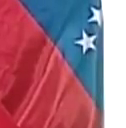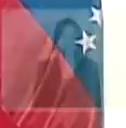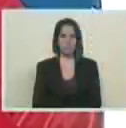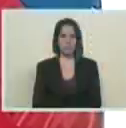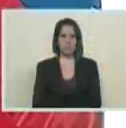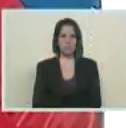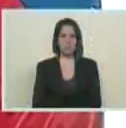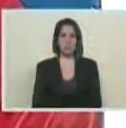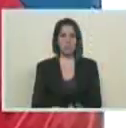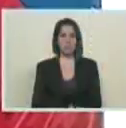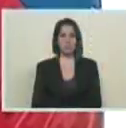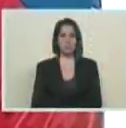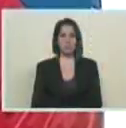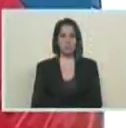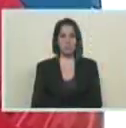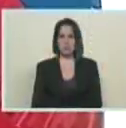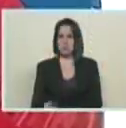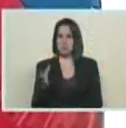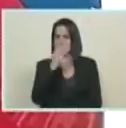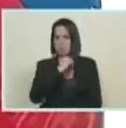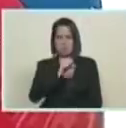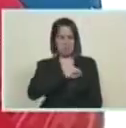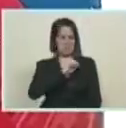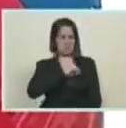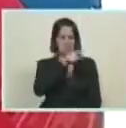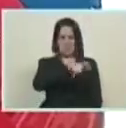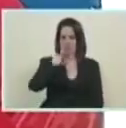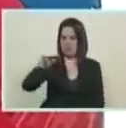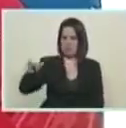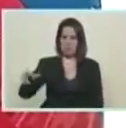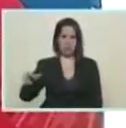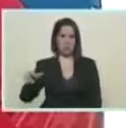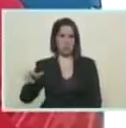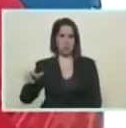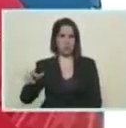y a todos por conjunto. No les tengo miedo a nadie.